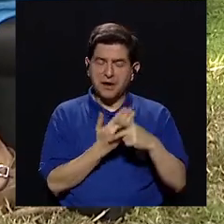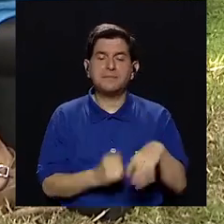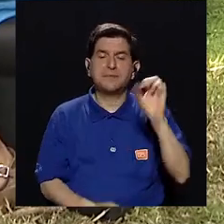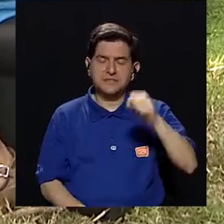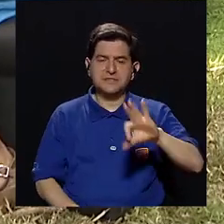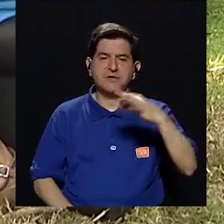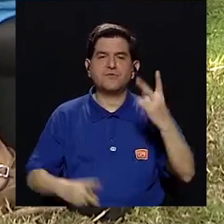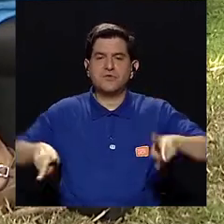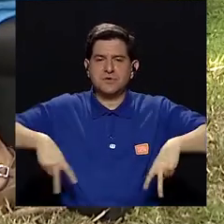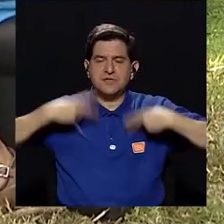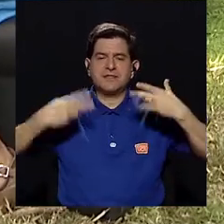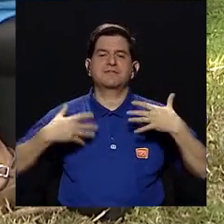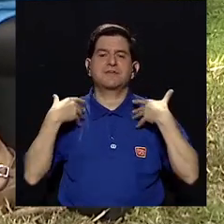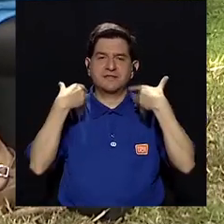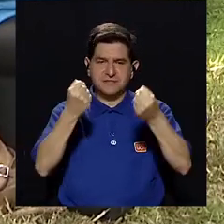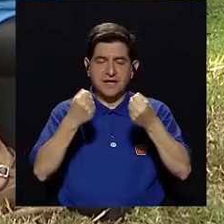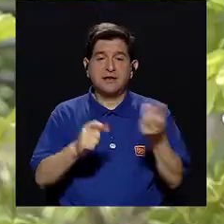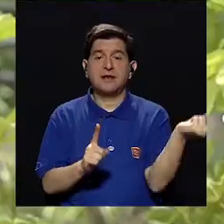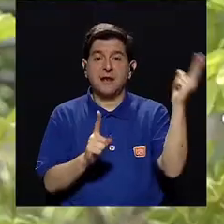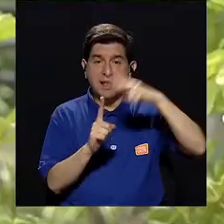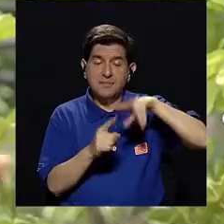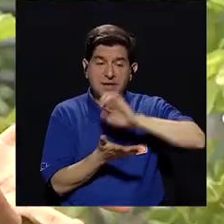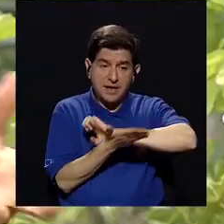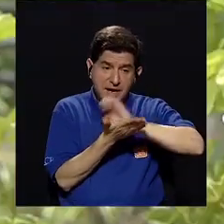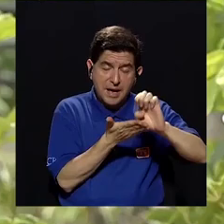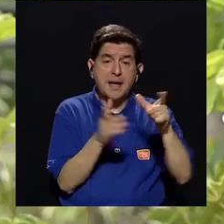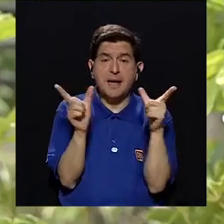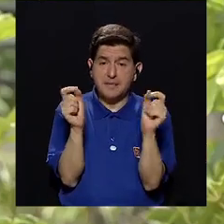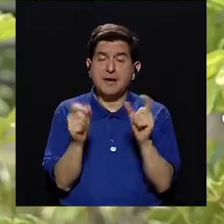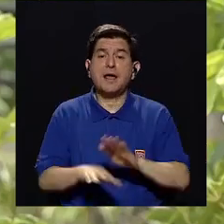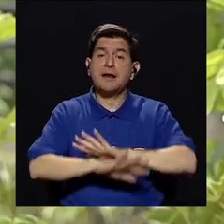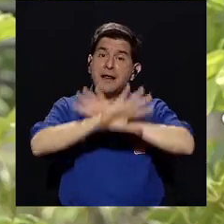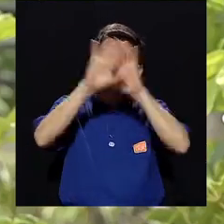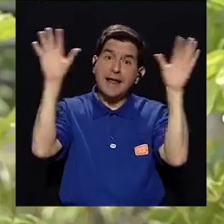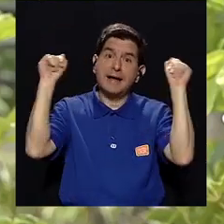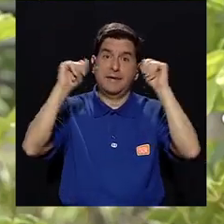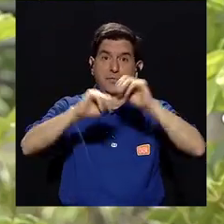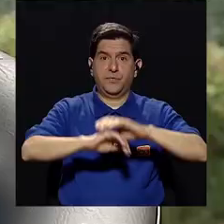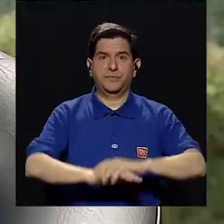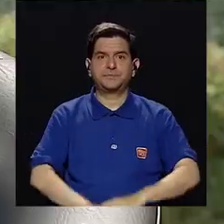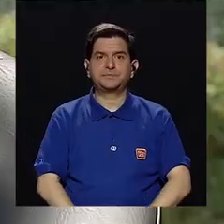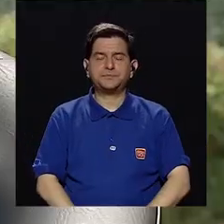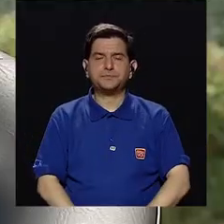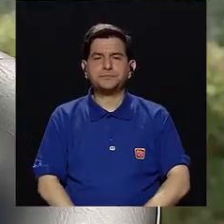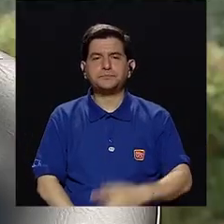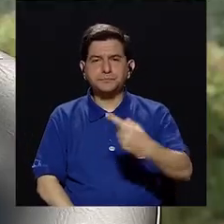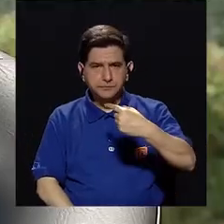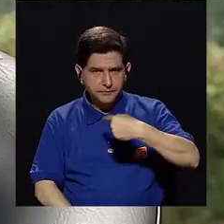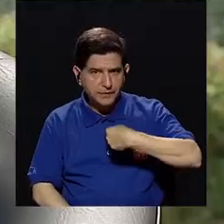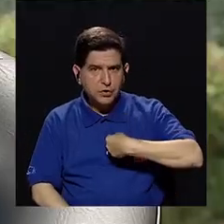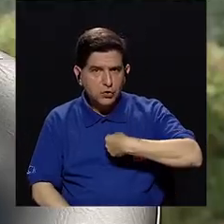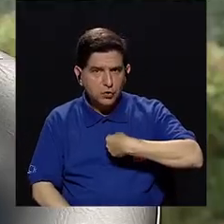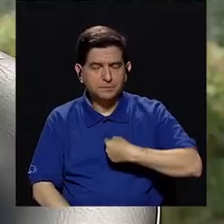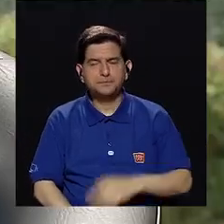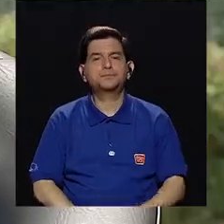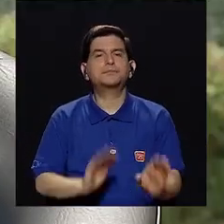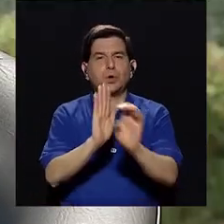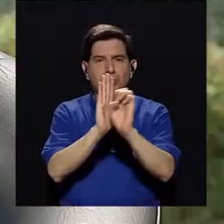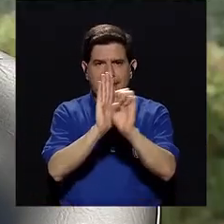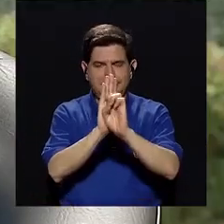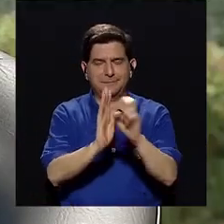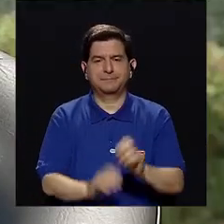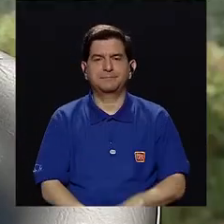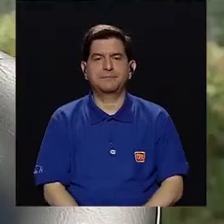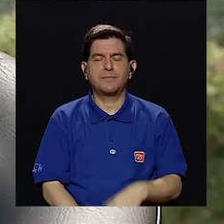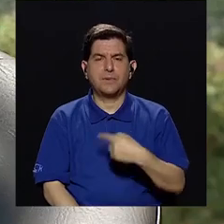estilos de vida desarrollado también aplica para la prevención del cáncer en claro o sea si yo si digamos